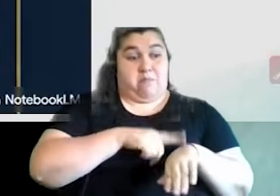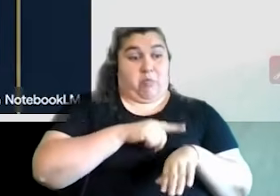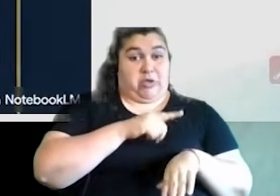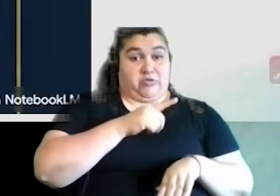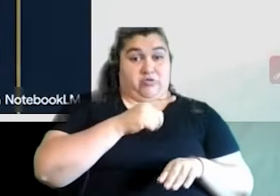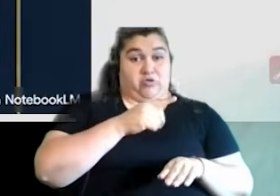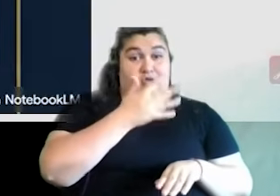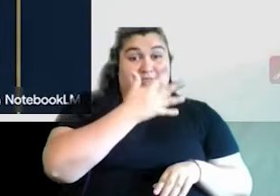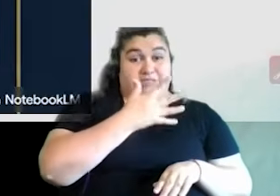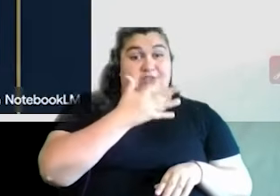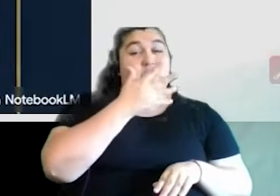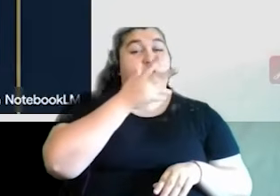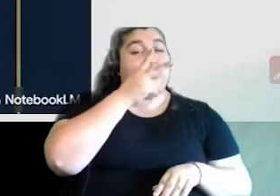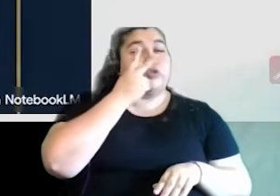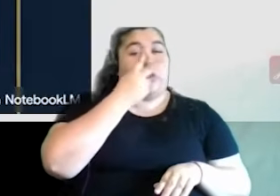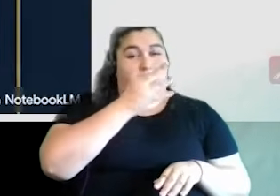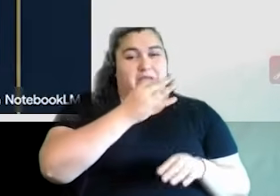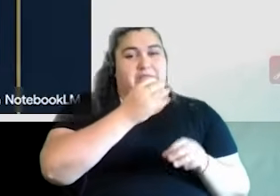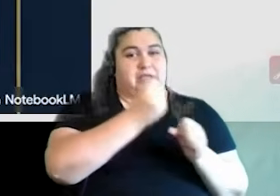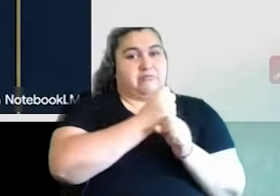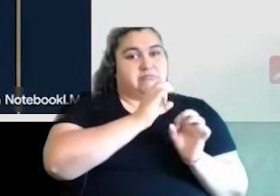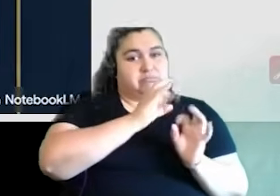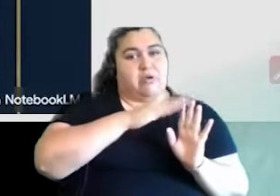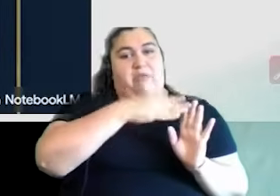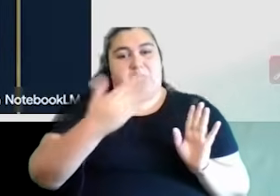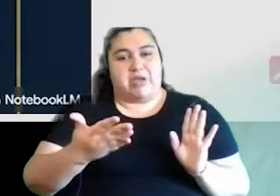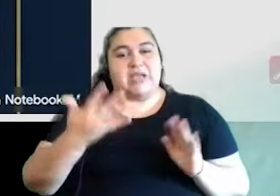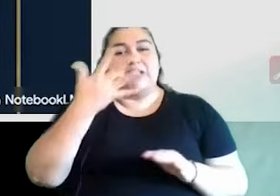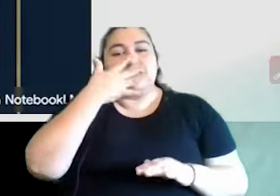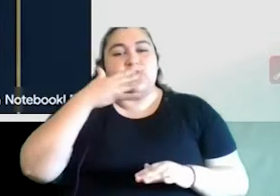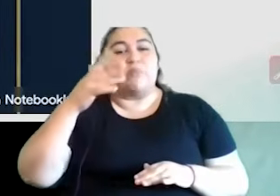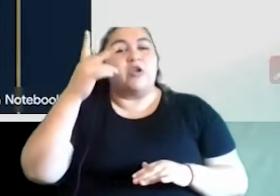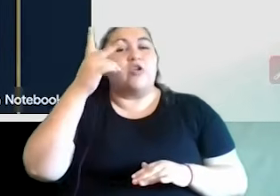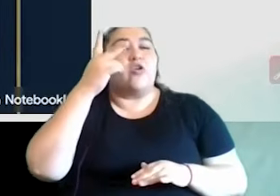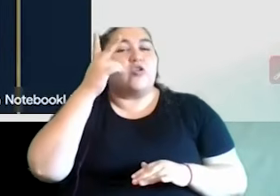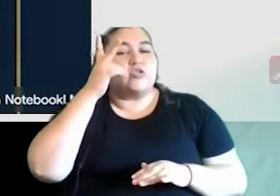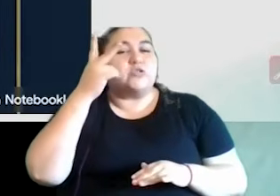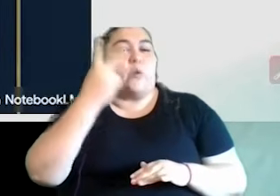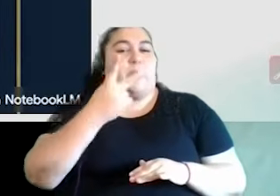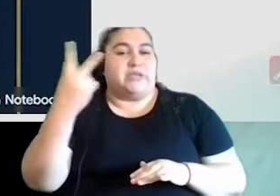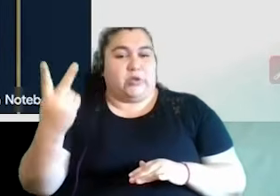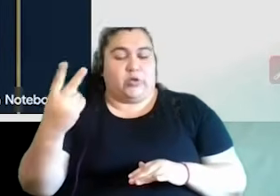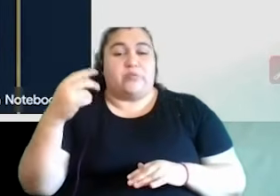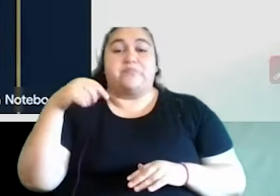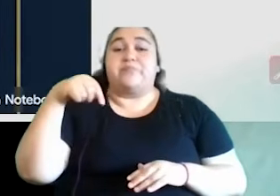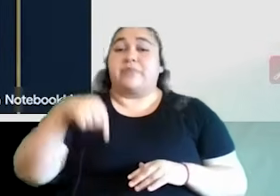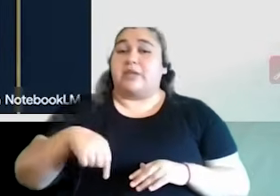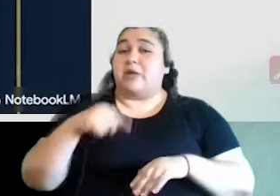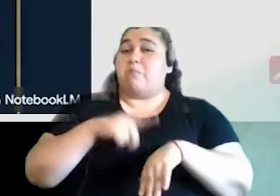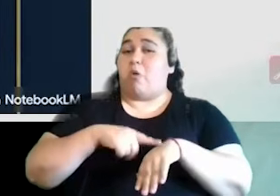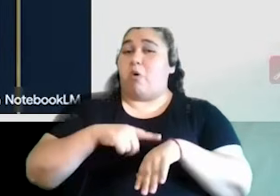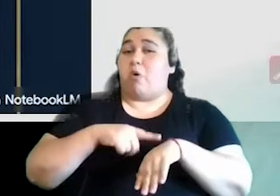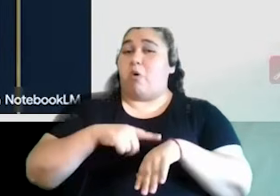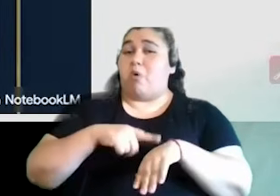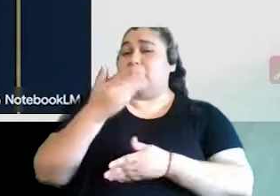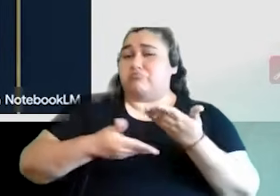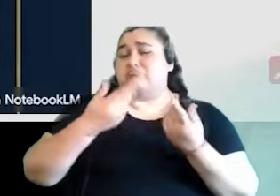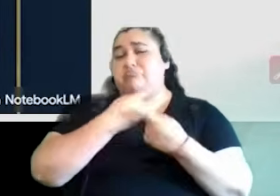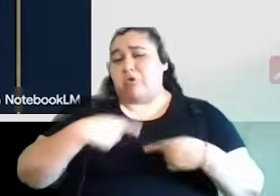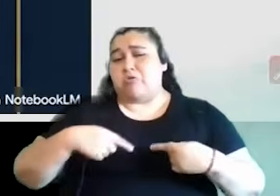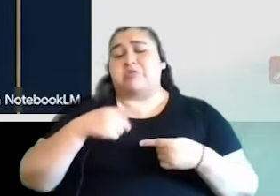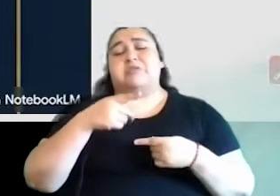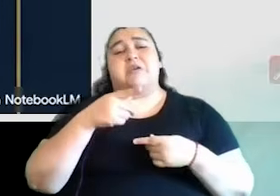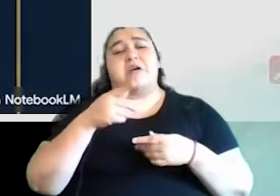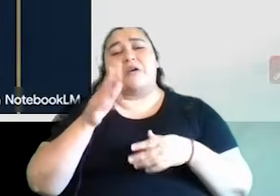5820, que es la 5822. Hoy cuando estábamos compartiendo esto del estudio de esta normativa con